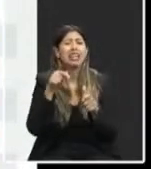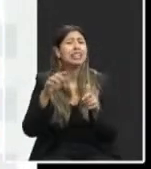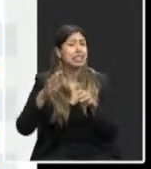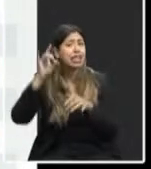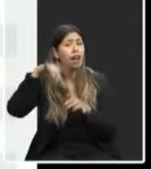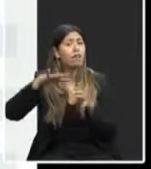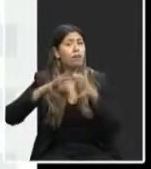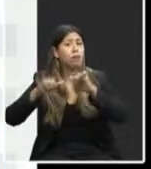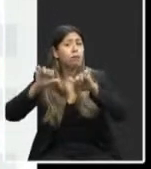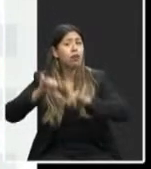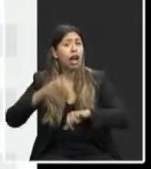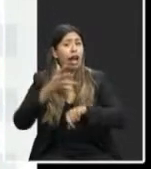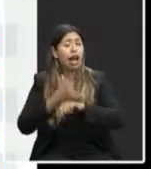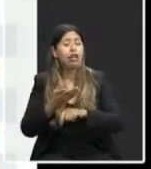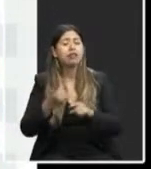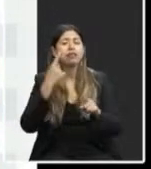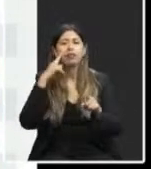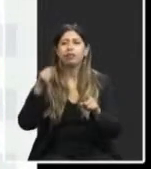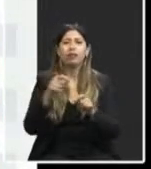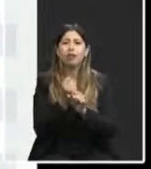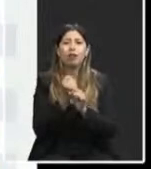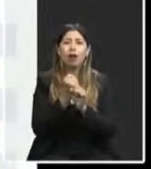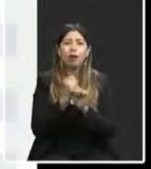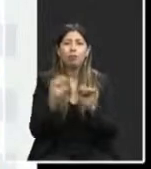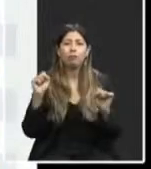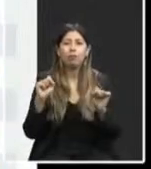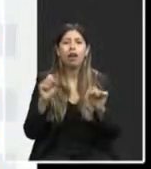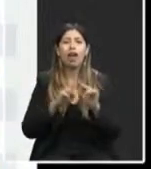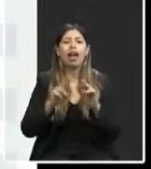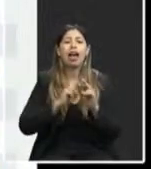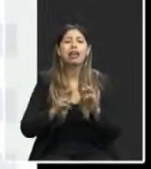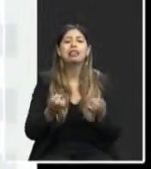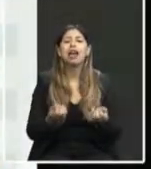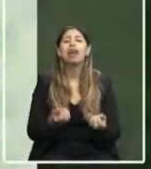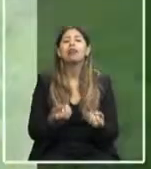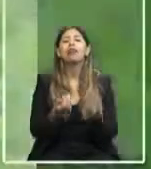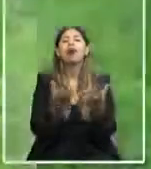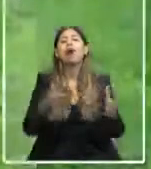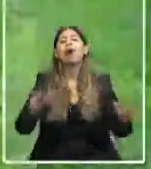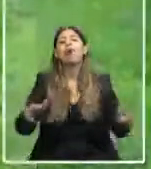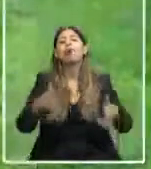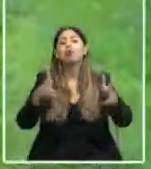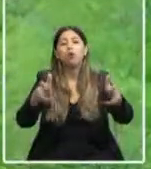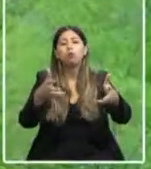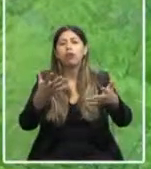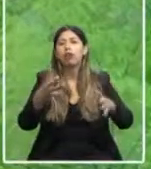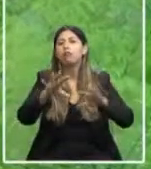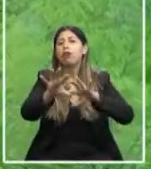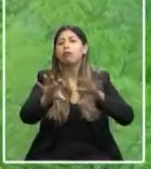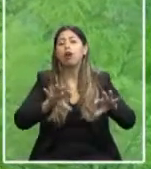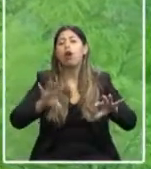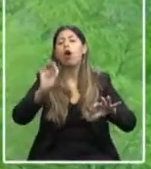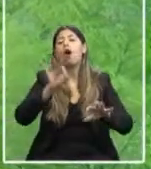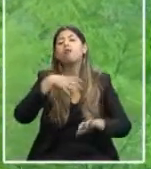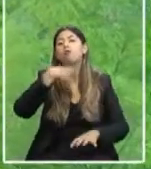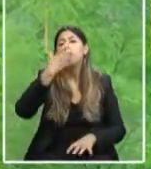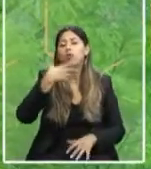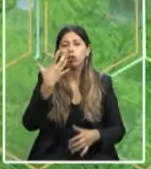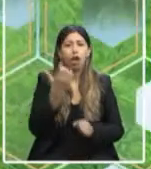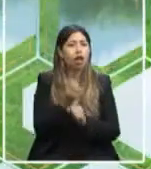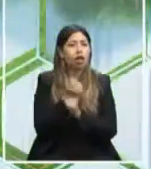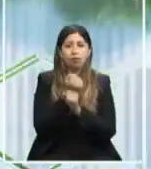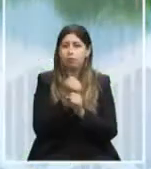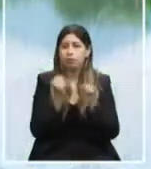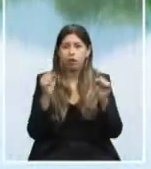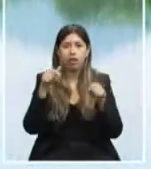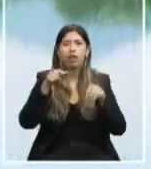de generar cultivos adecuados en el 75% de frutas y vegetales que dependen